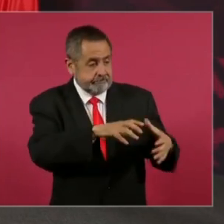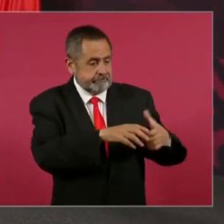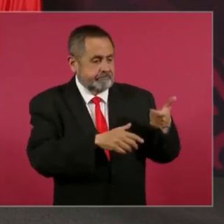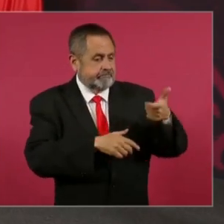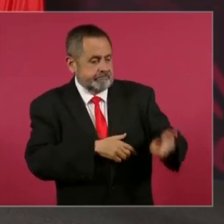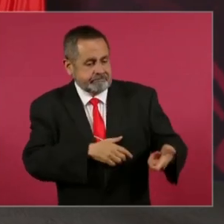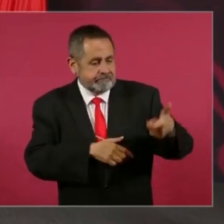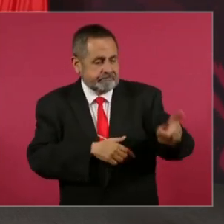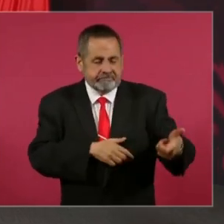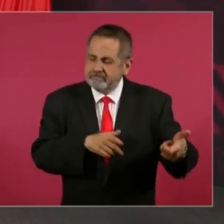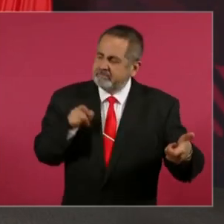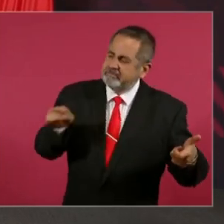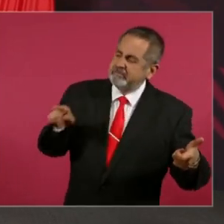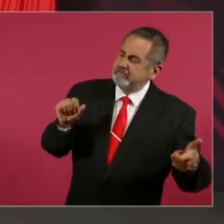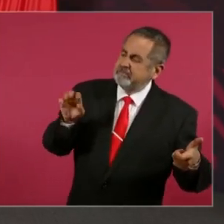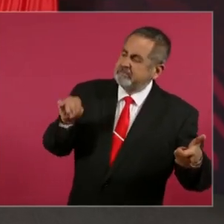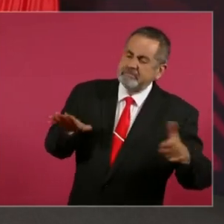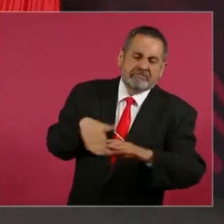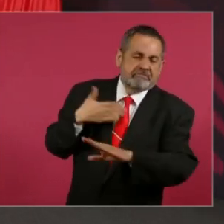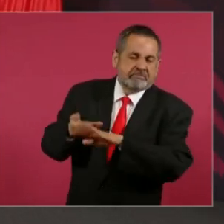porque estamos hablando del 2006.